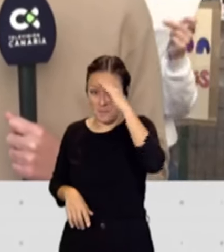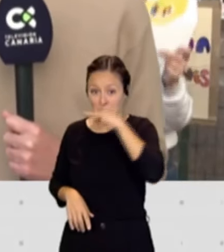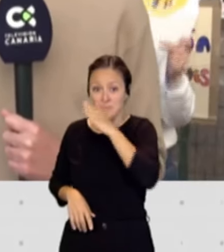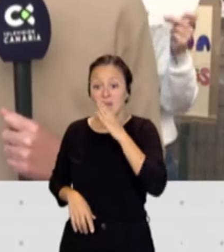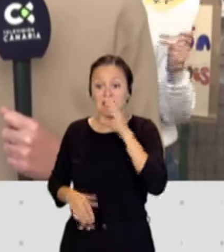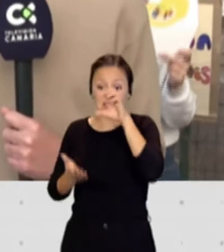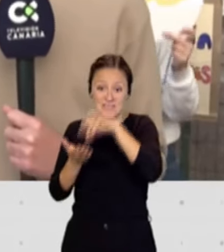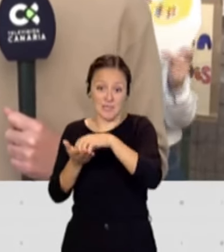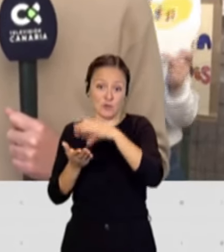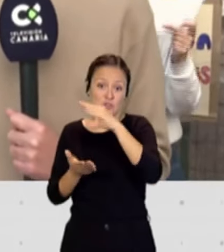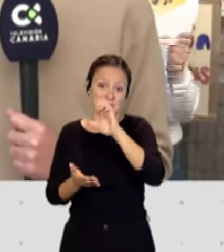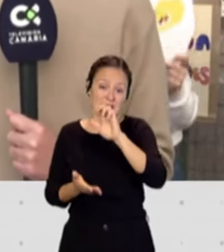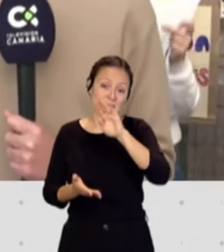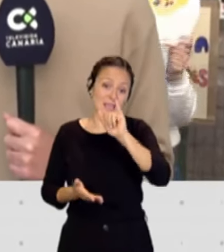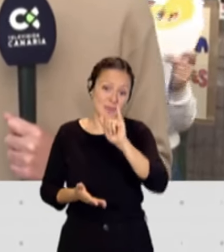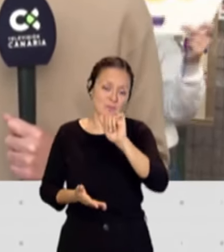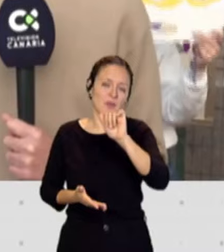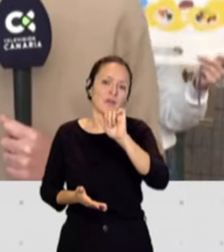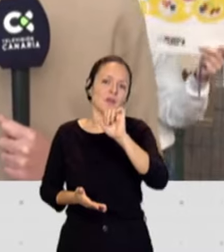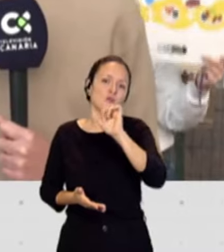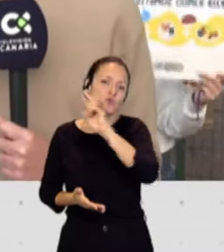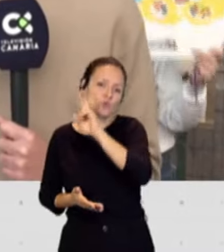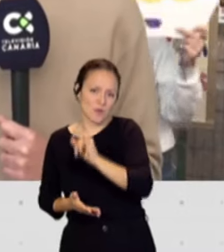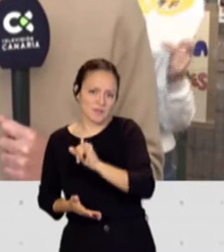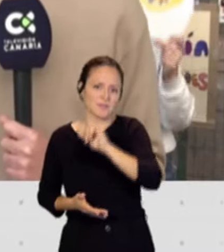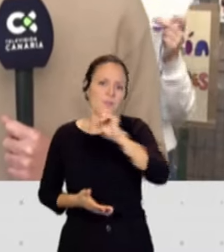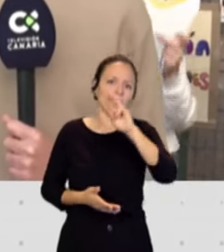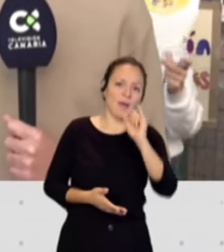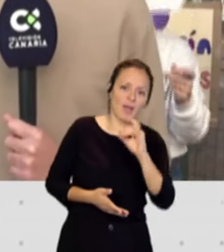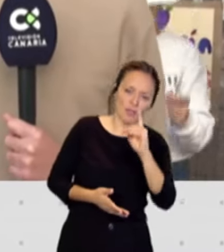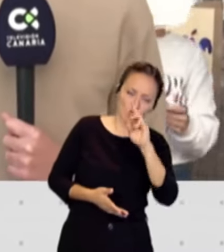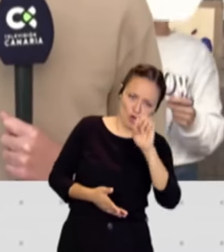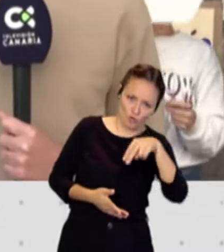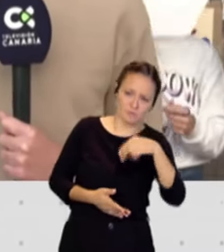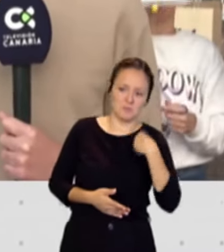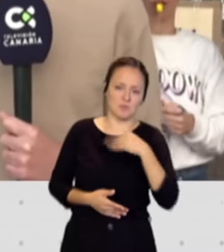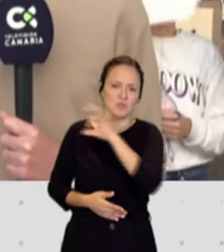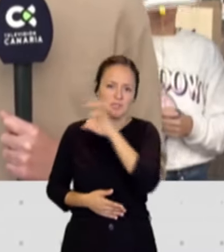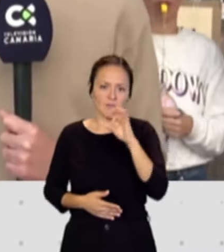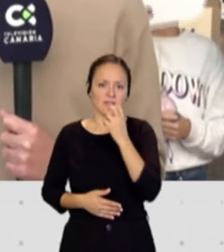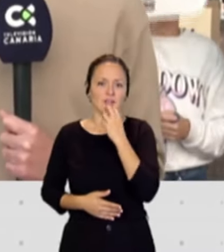del de padr en san sebasti de laoma Gracias Jacobo Buenos días